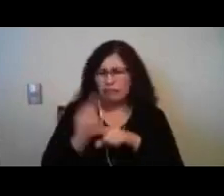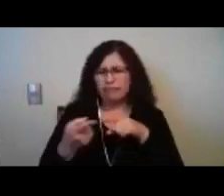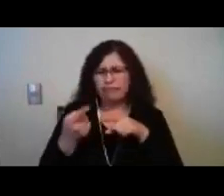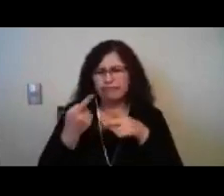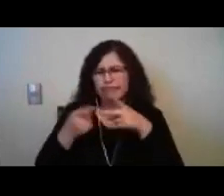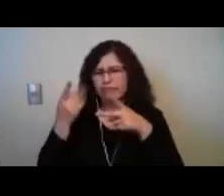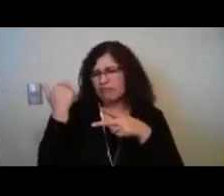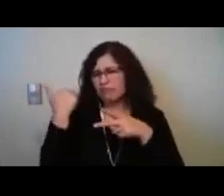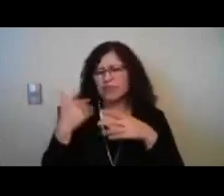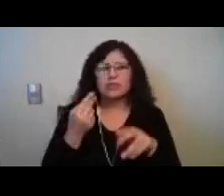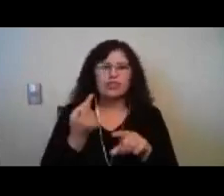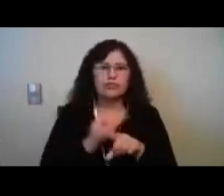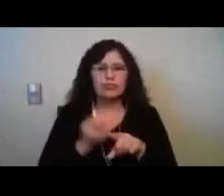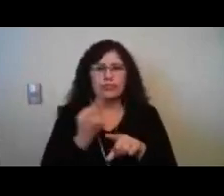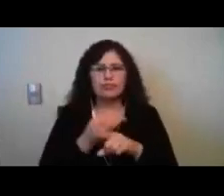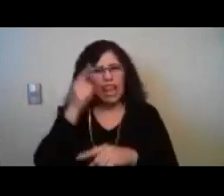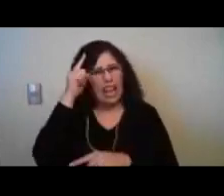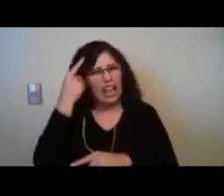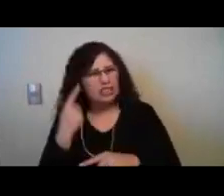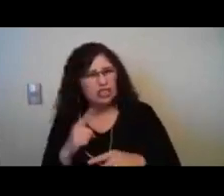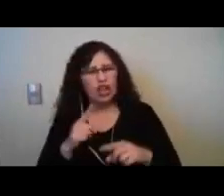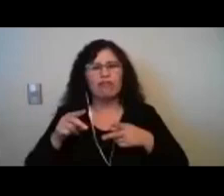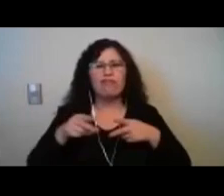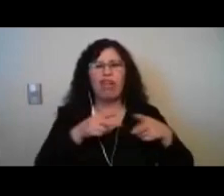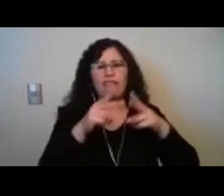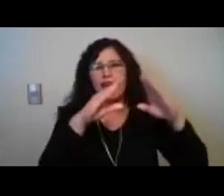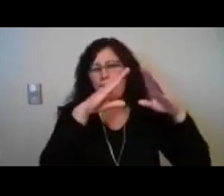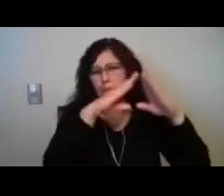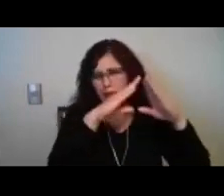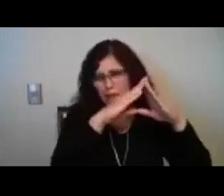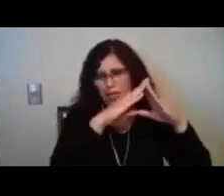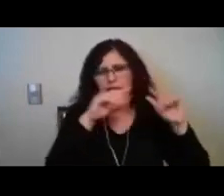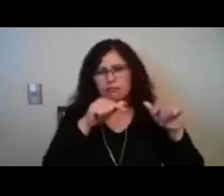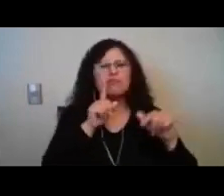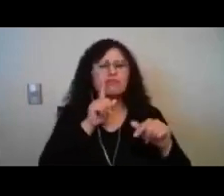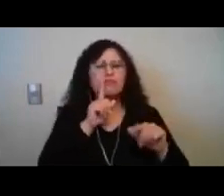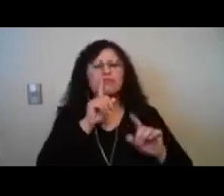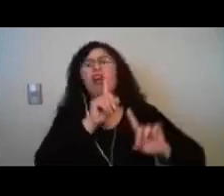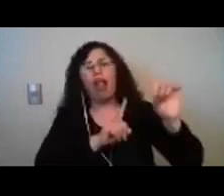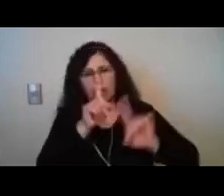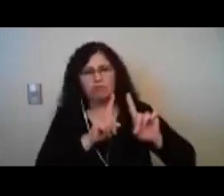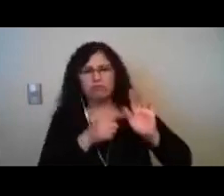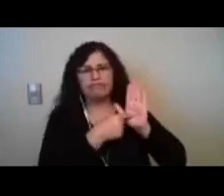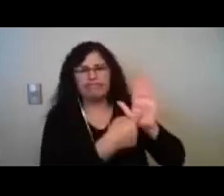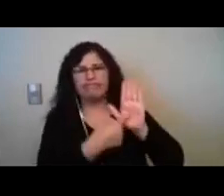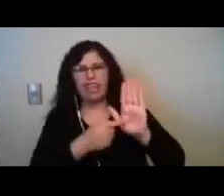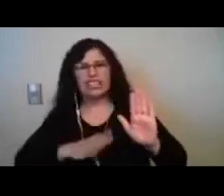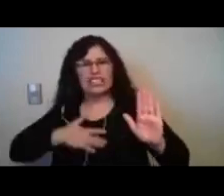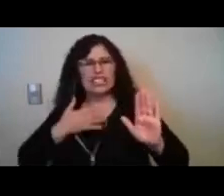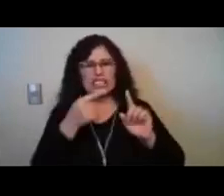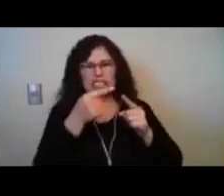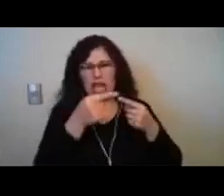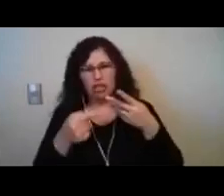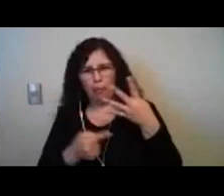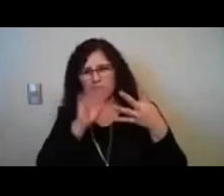las lesiones de la vía piramidal y que tenían manifestaciones súper características, ya, que tenía que ver